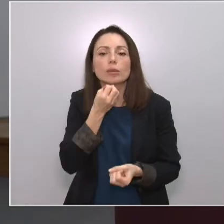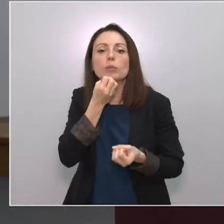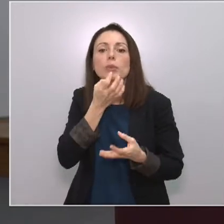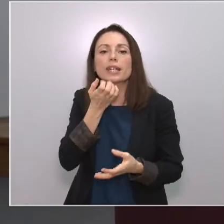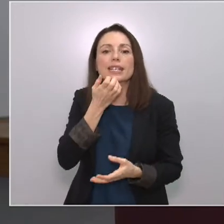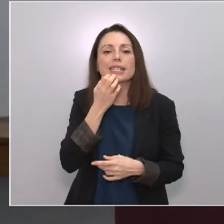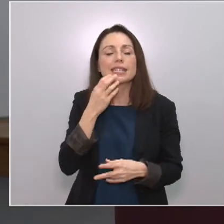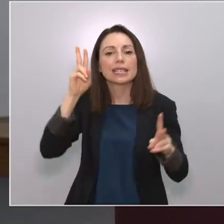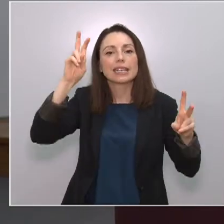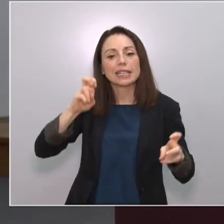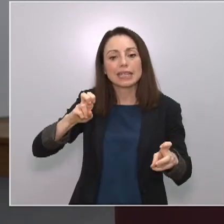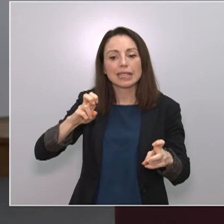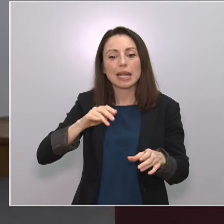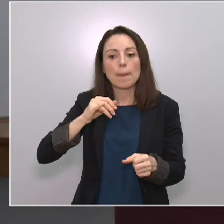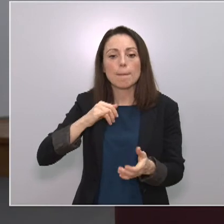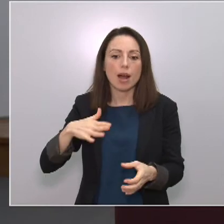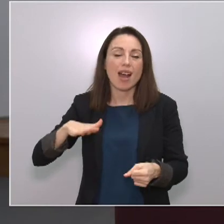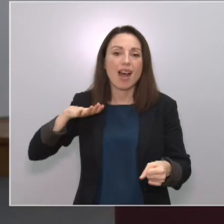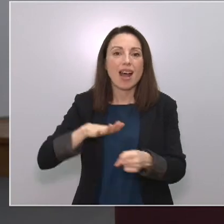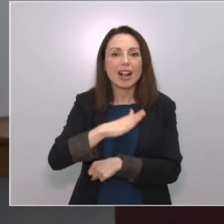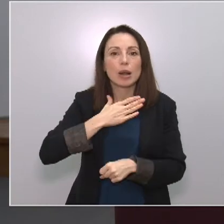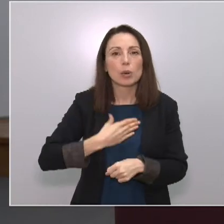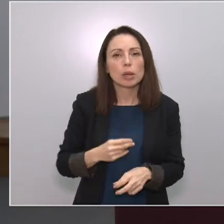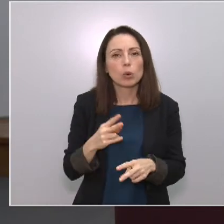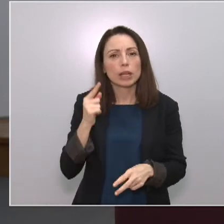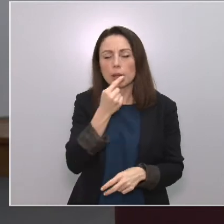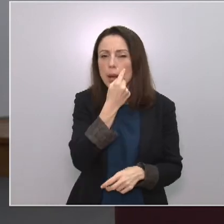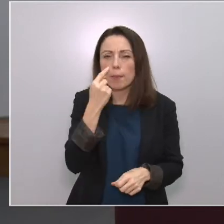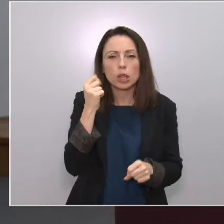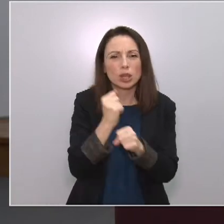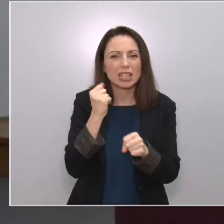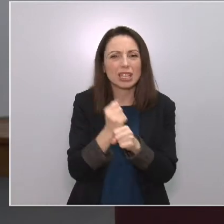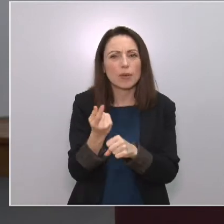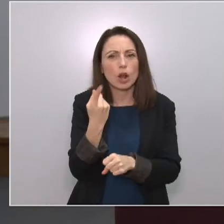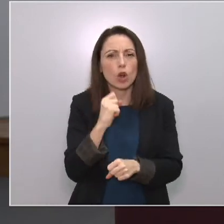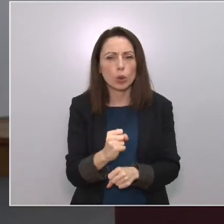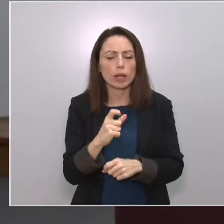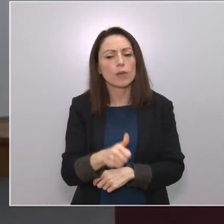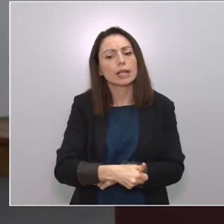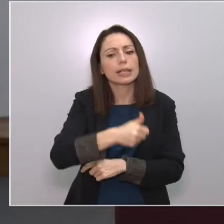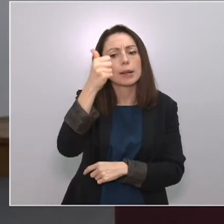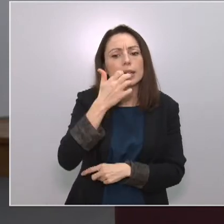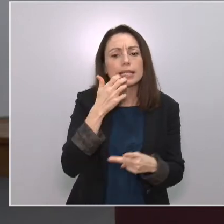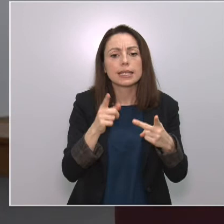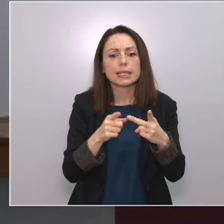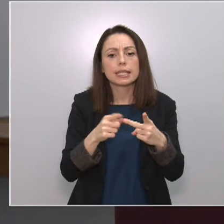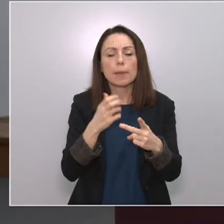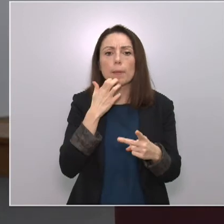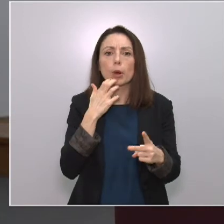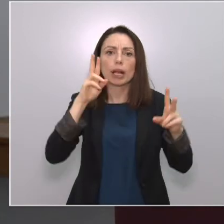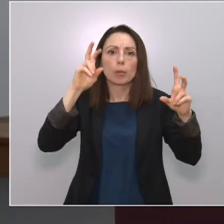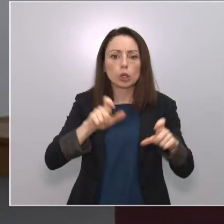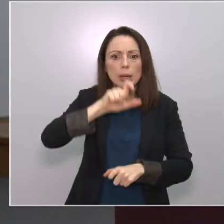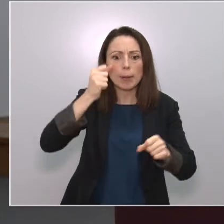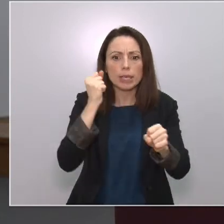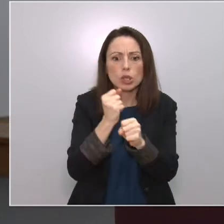deben reforzar en el campo murciano las inspecciones de trabajo. Y además le quería preguntar si considera que no se dan situaciones de explotación,